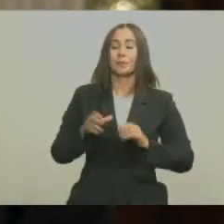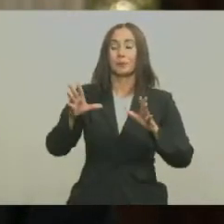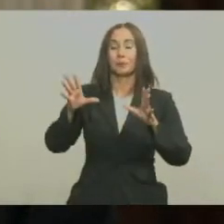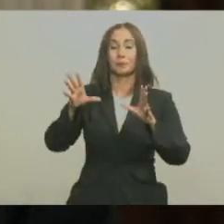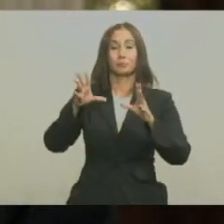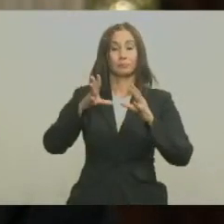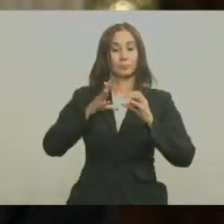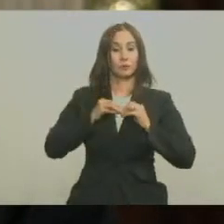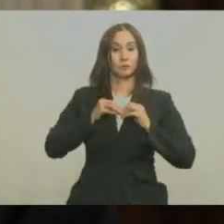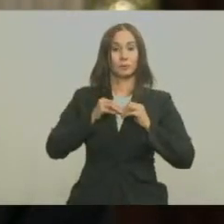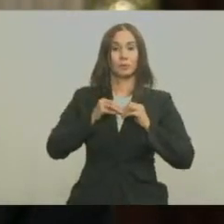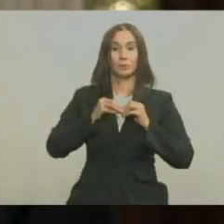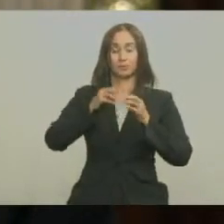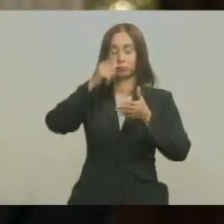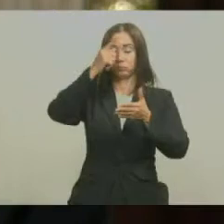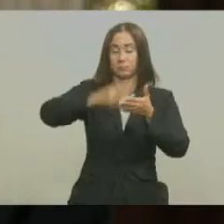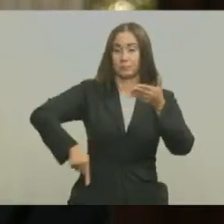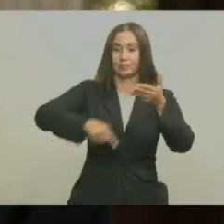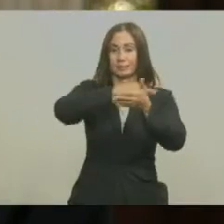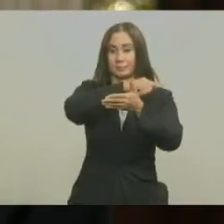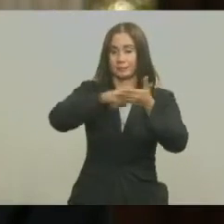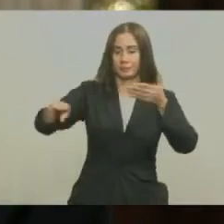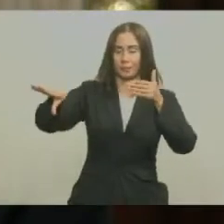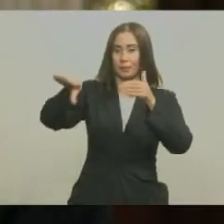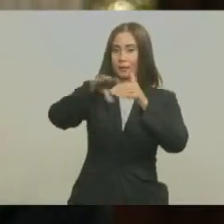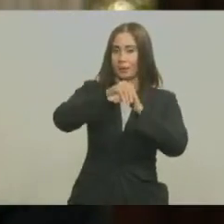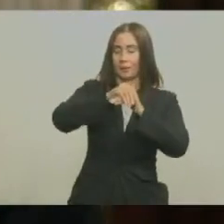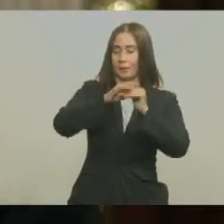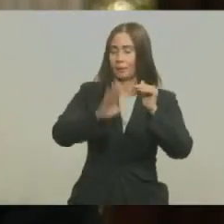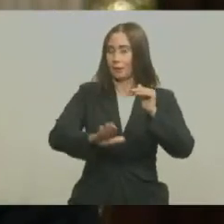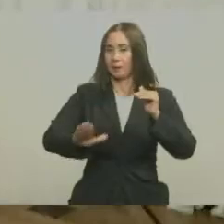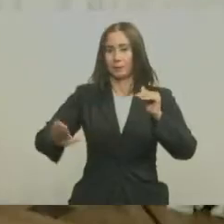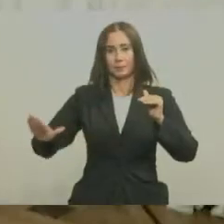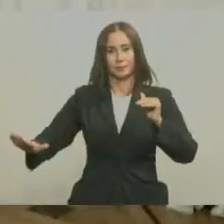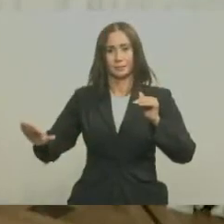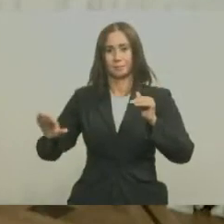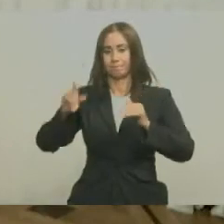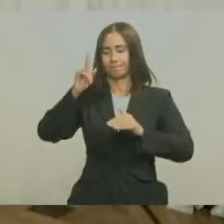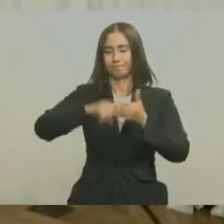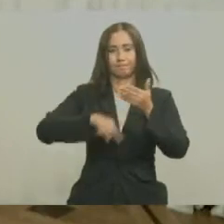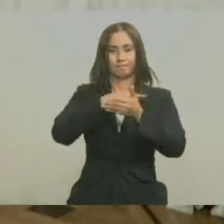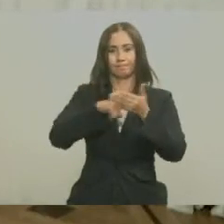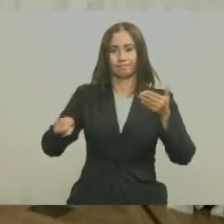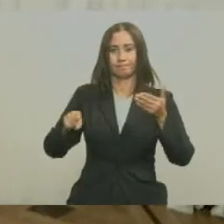al matrimonio infantil y a las uniones tempranas.